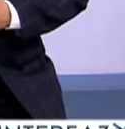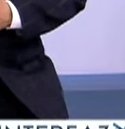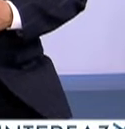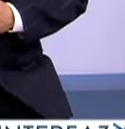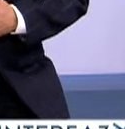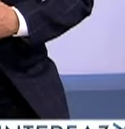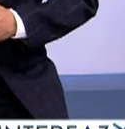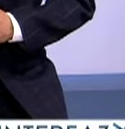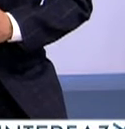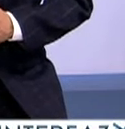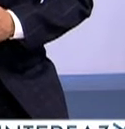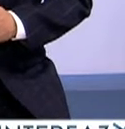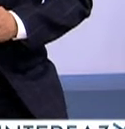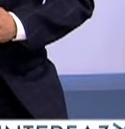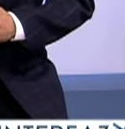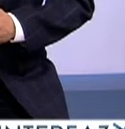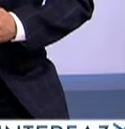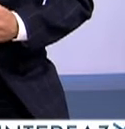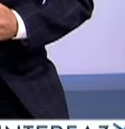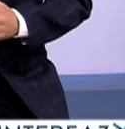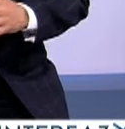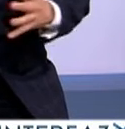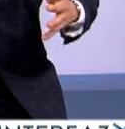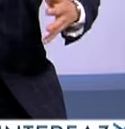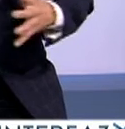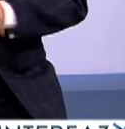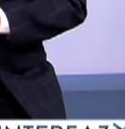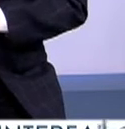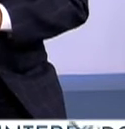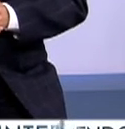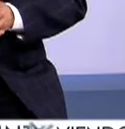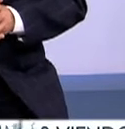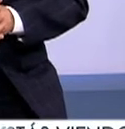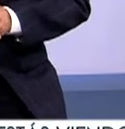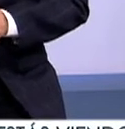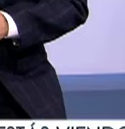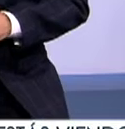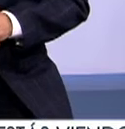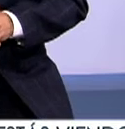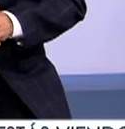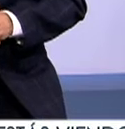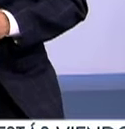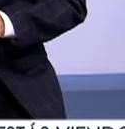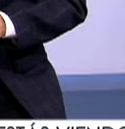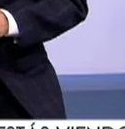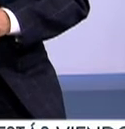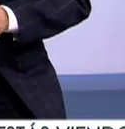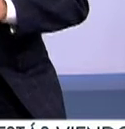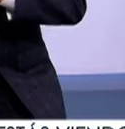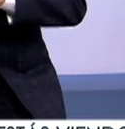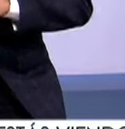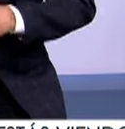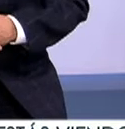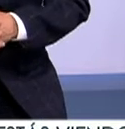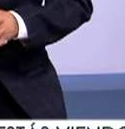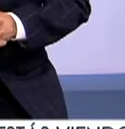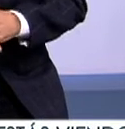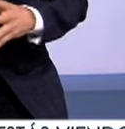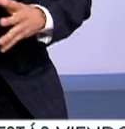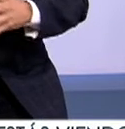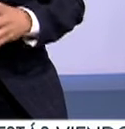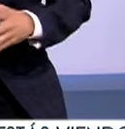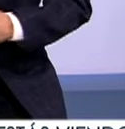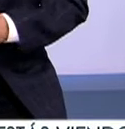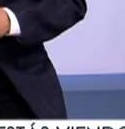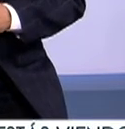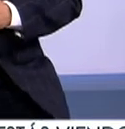Así es, Ana Cristina, es interesante lo que nos comenta respecto a lo que, vamos a iniciar esta nueva semana. Y hay un tema